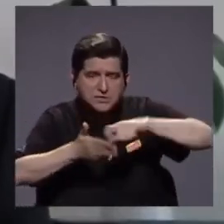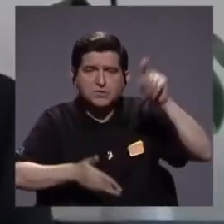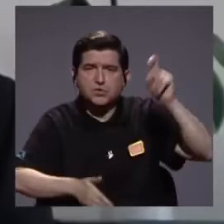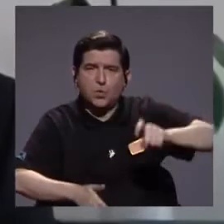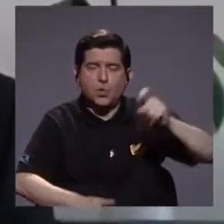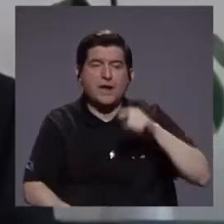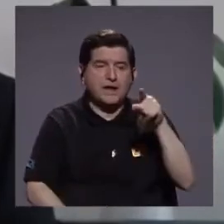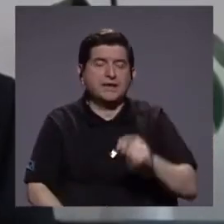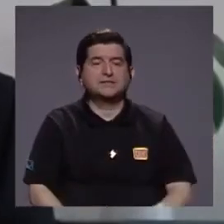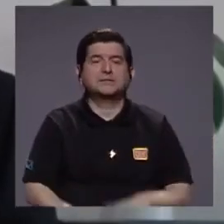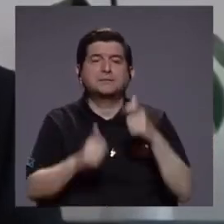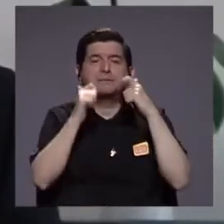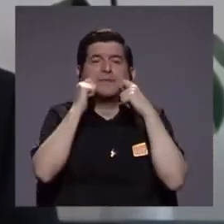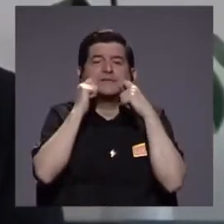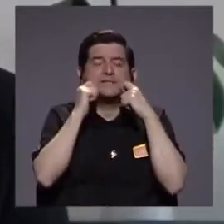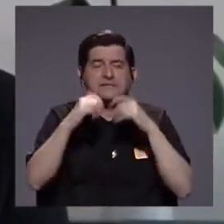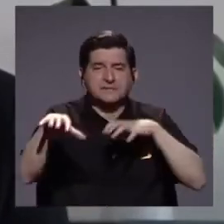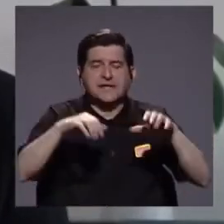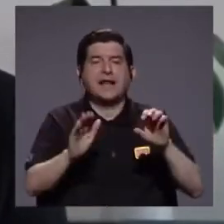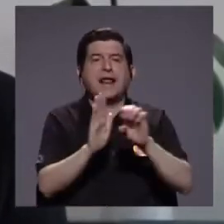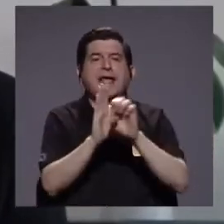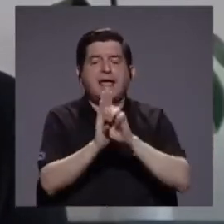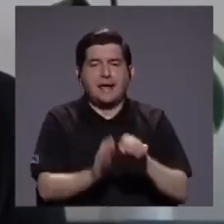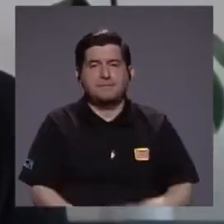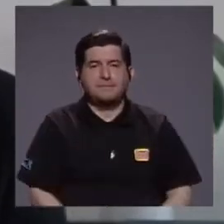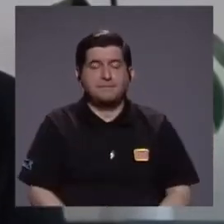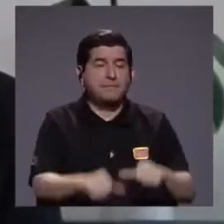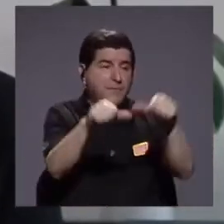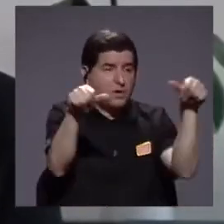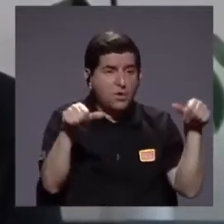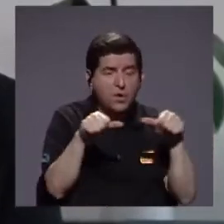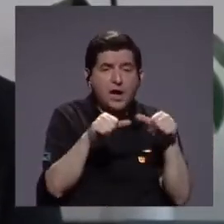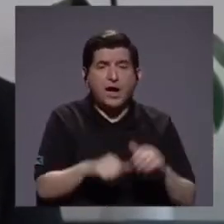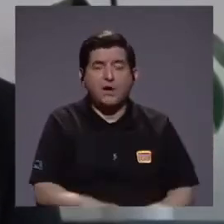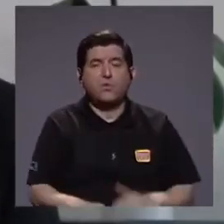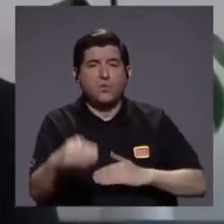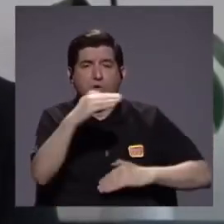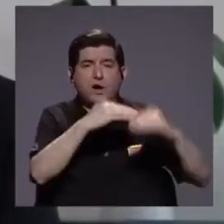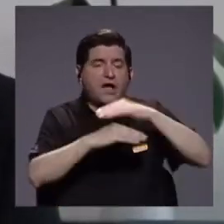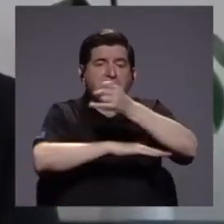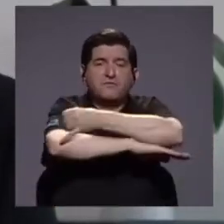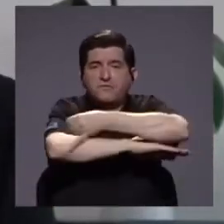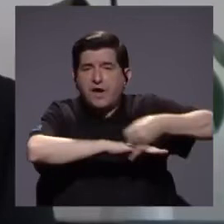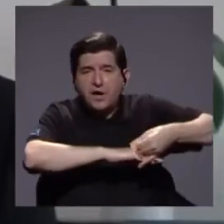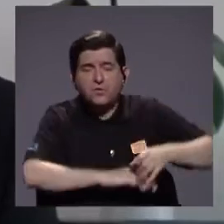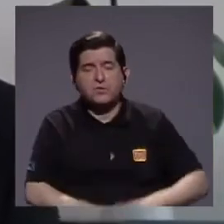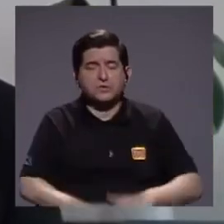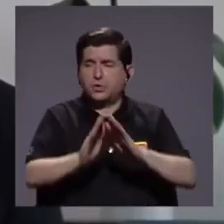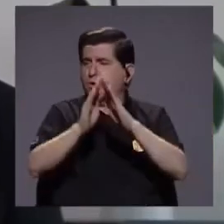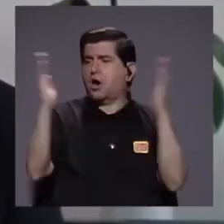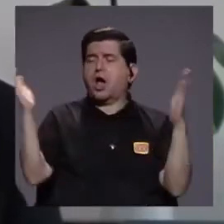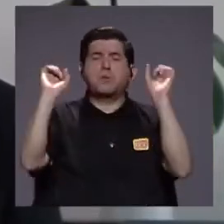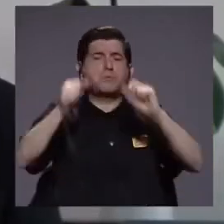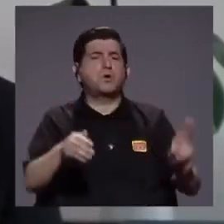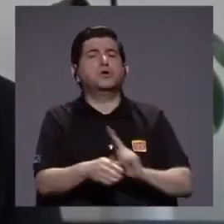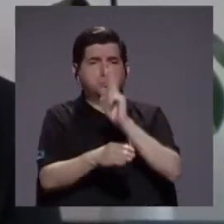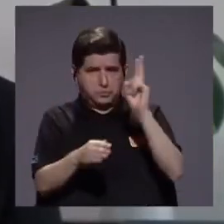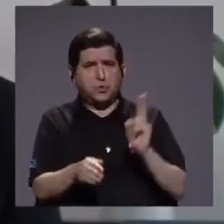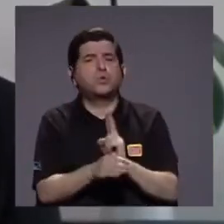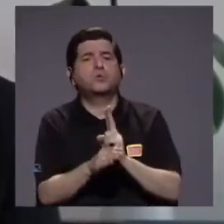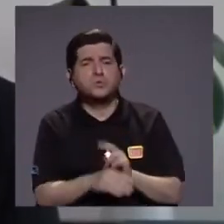requieran de esa presencialidad. Se me ocurre, por ejemplo, muchas aulas del edificio de la Facultad de Ingeniería, aulas amplias que podrían ser